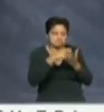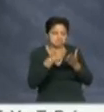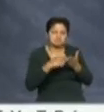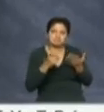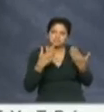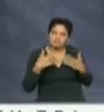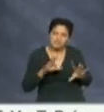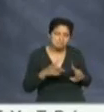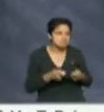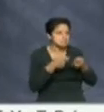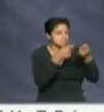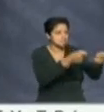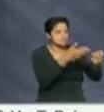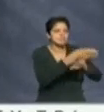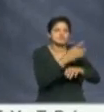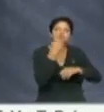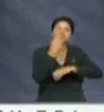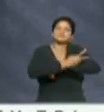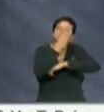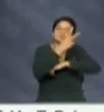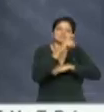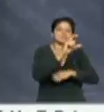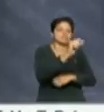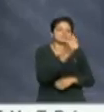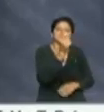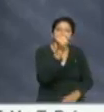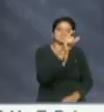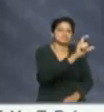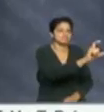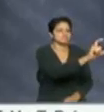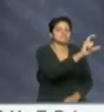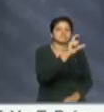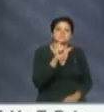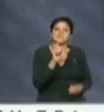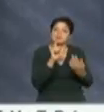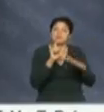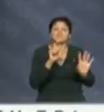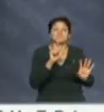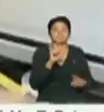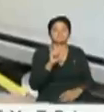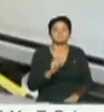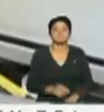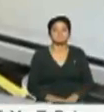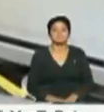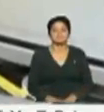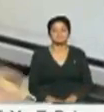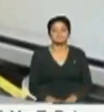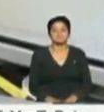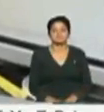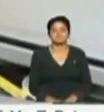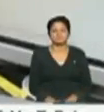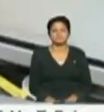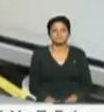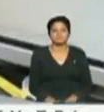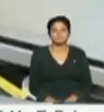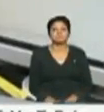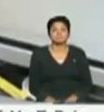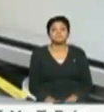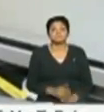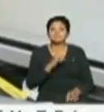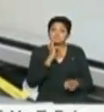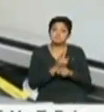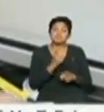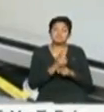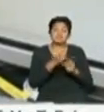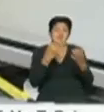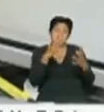muy bueno, porque en menos de 48 horas me liquidaron lo que es el crédito. Al igual que ellos, más de